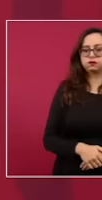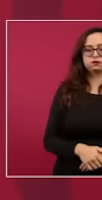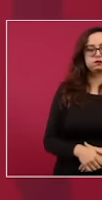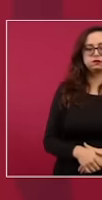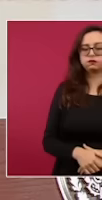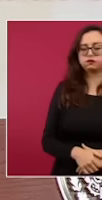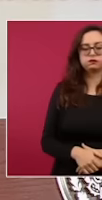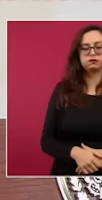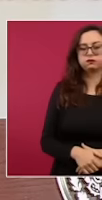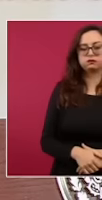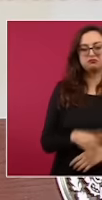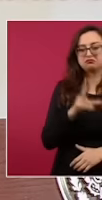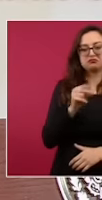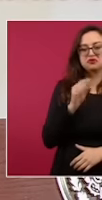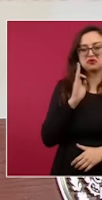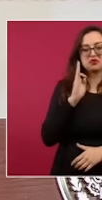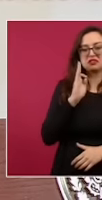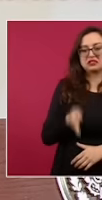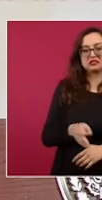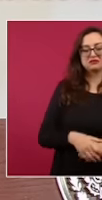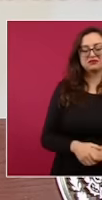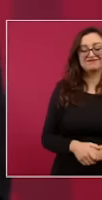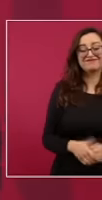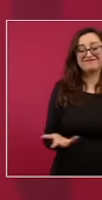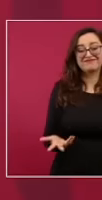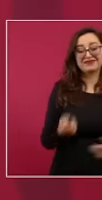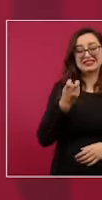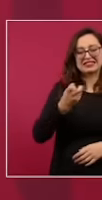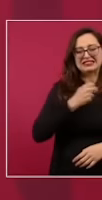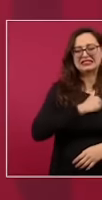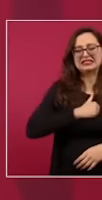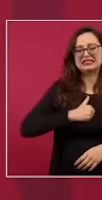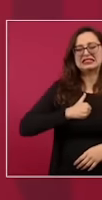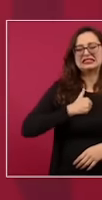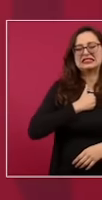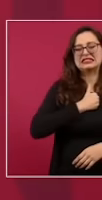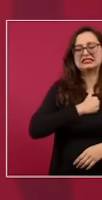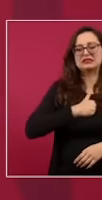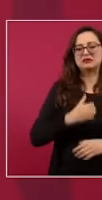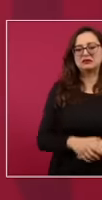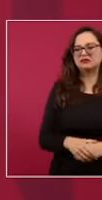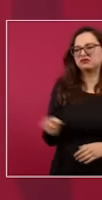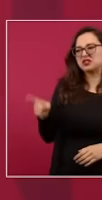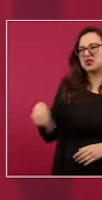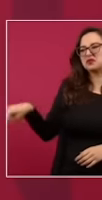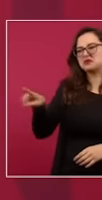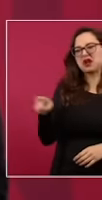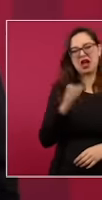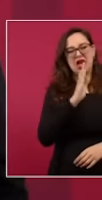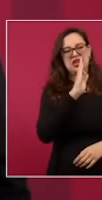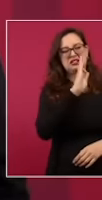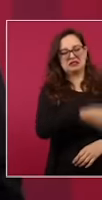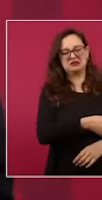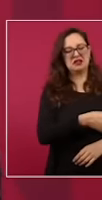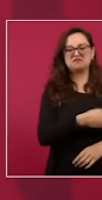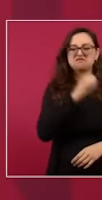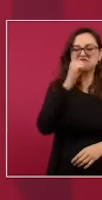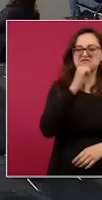Entre otras cosas, y eso es lo que más lamento, porque lo consideraban